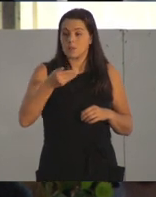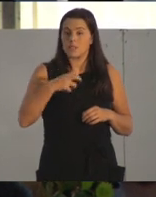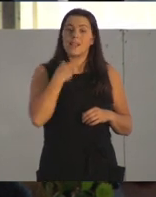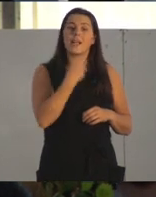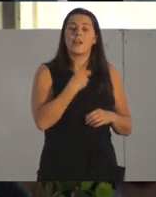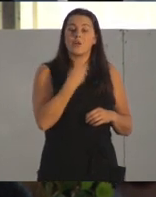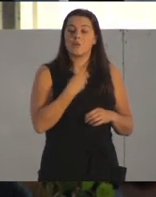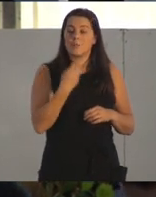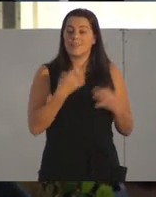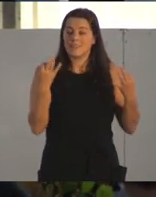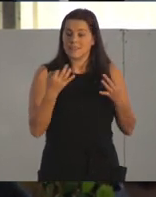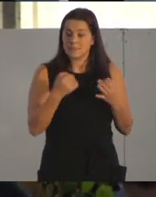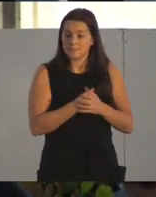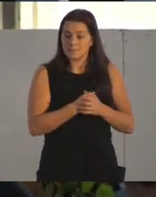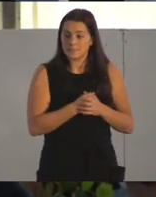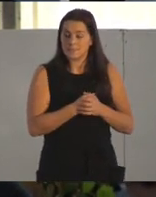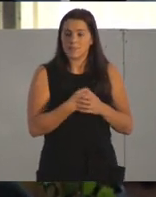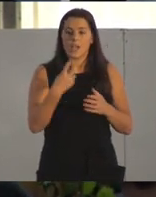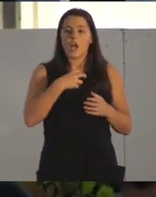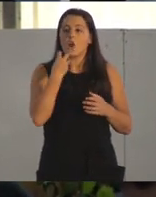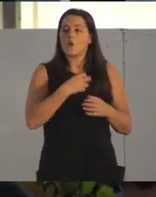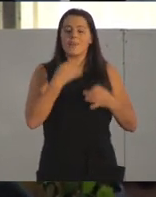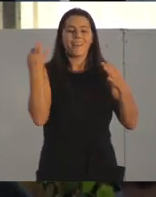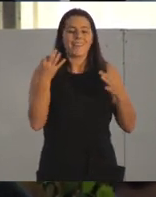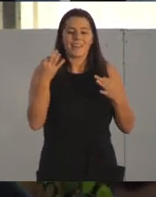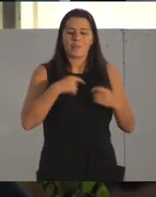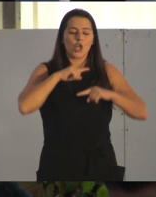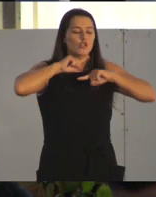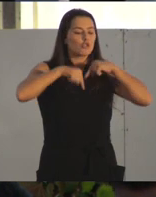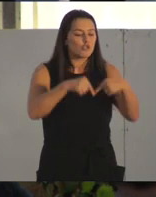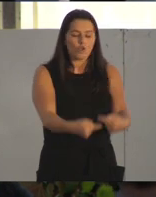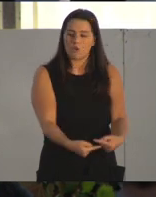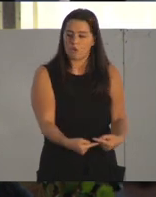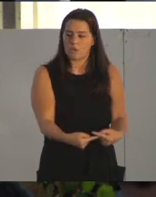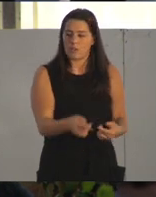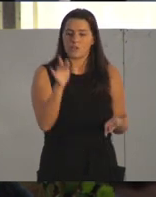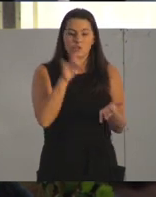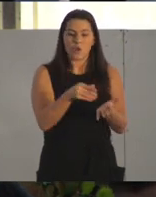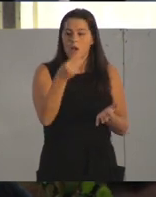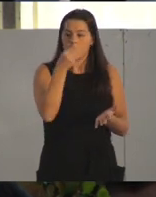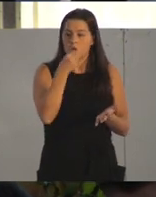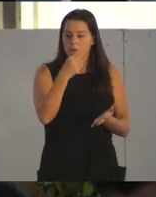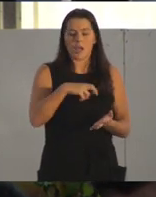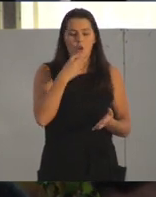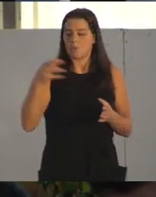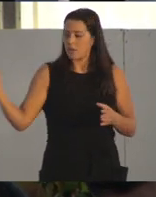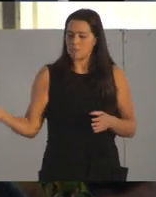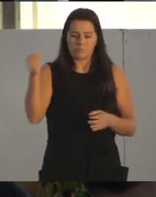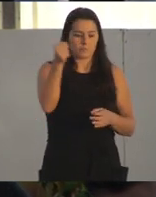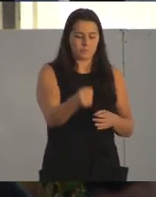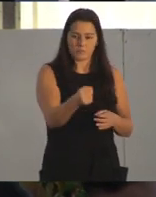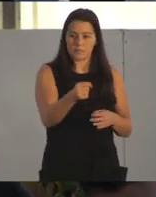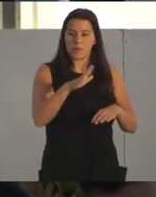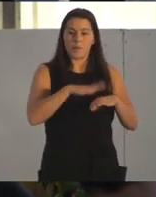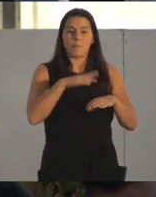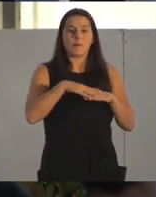es que la presencia de las logopedas tiene que ser diaria en todos los comedores. Y tenemos que valorar el cómo se